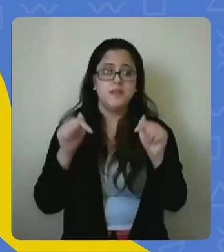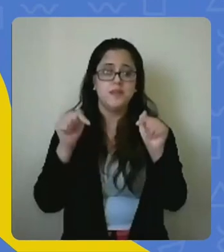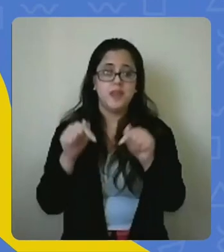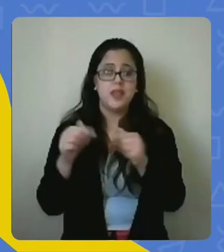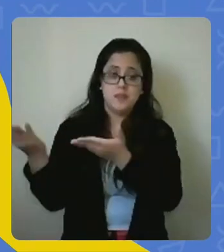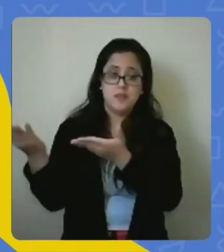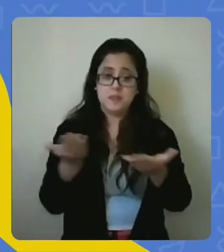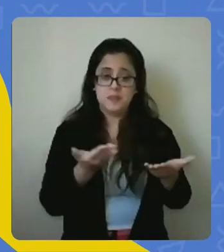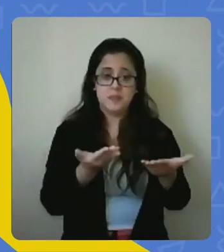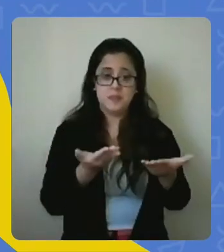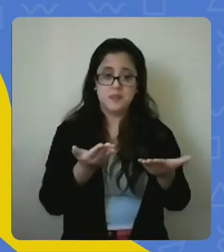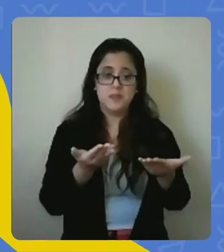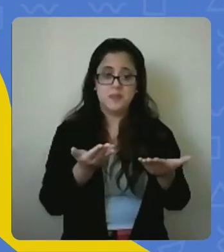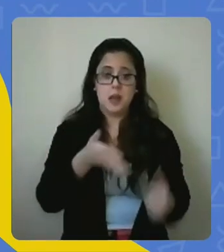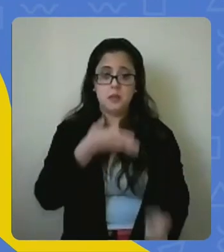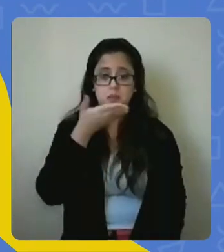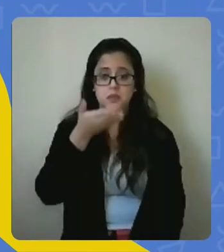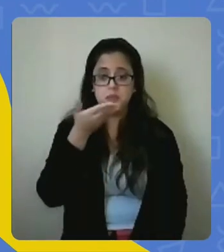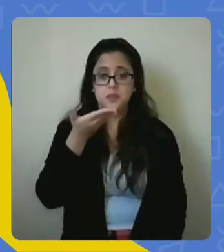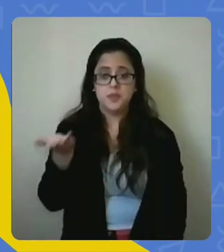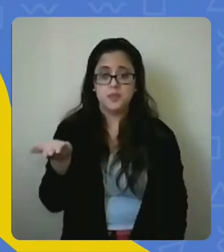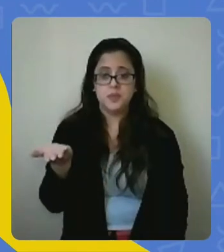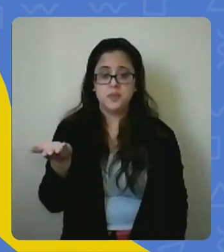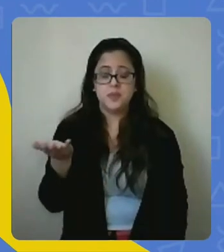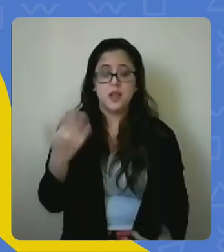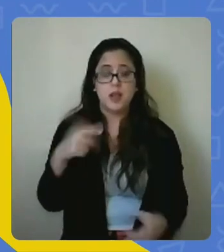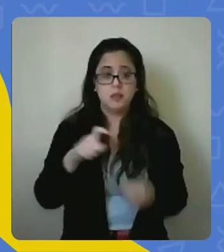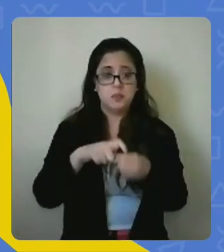¿sí? Y dejamos de compartir.